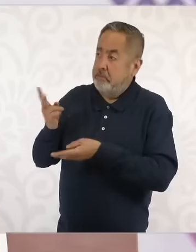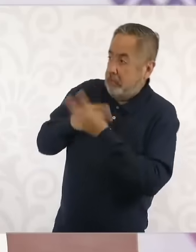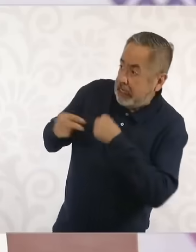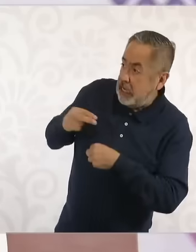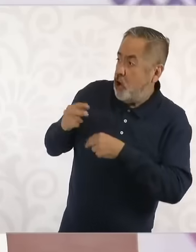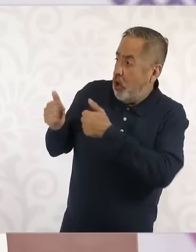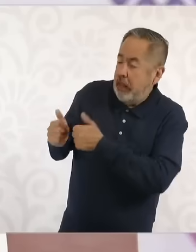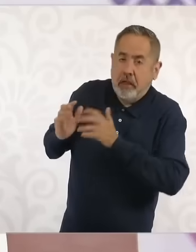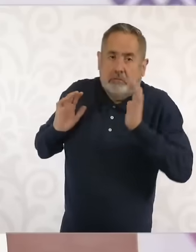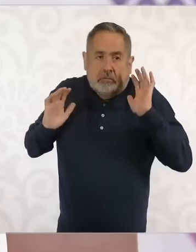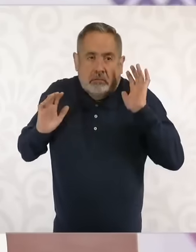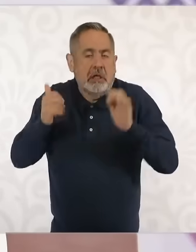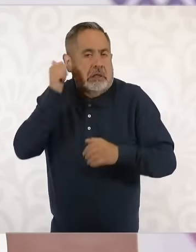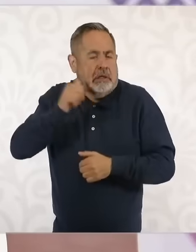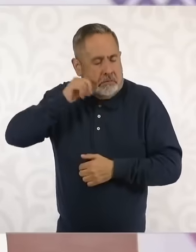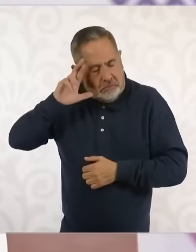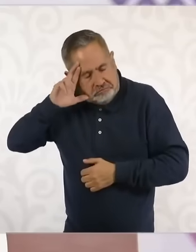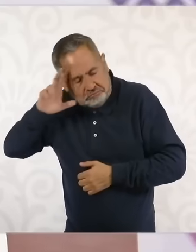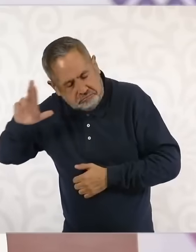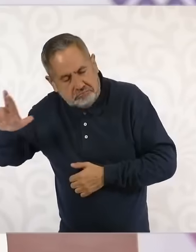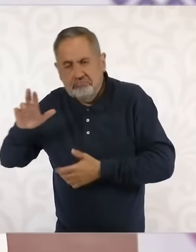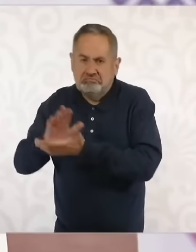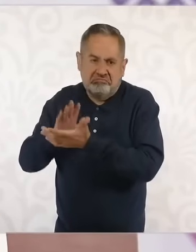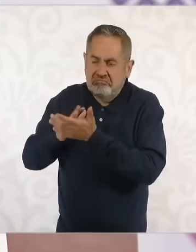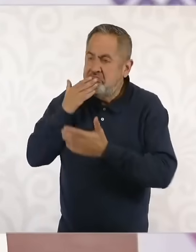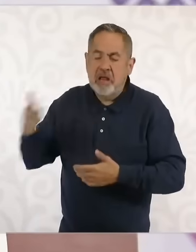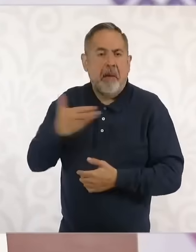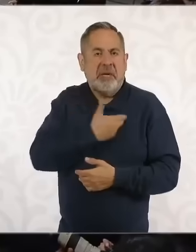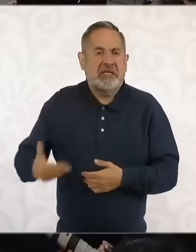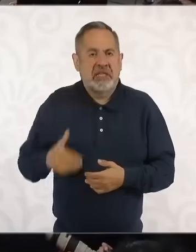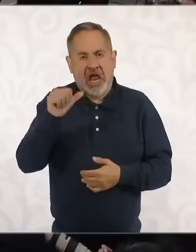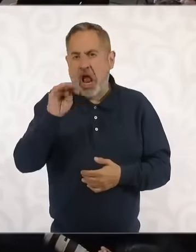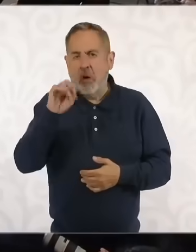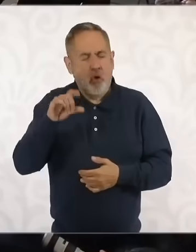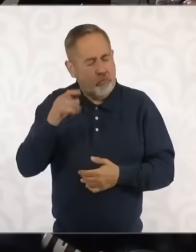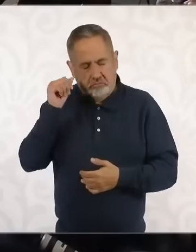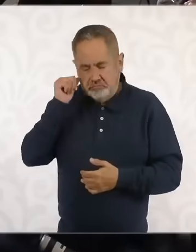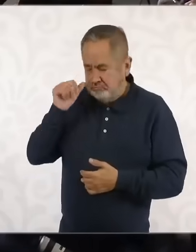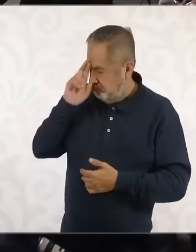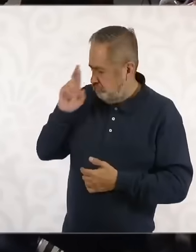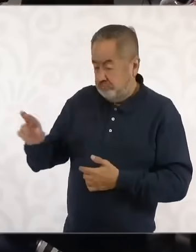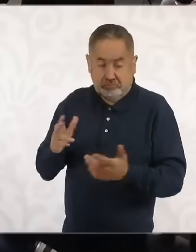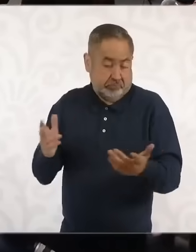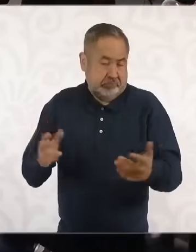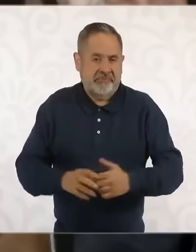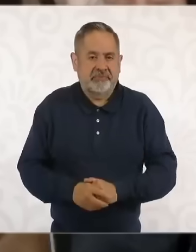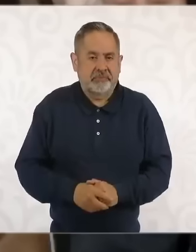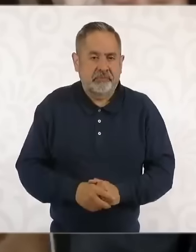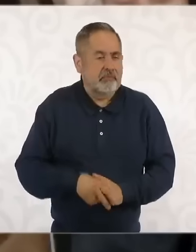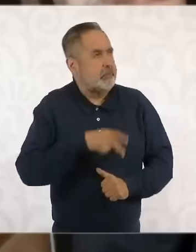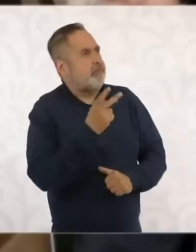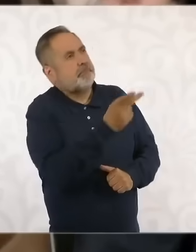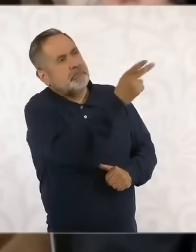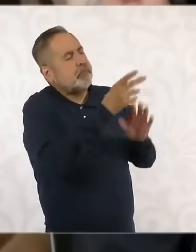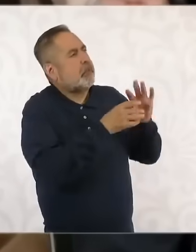pues con un reconocimiento muy amplio siempre al presidente López Obrador. Gracias. Y con esta incertidumbre